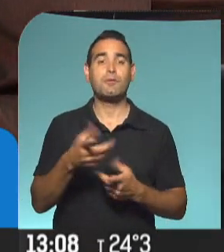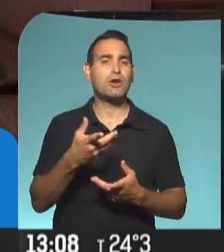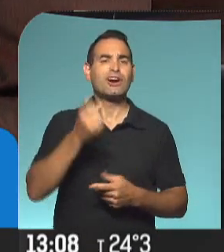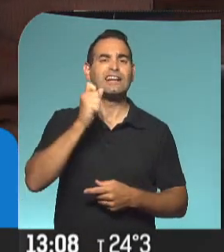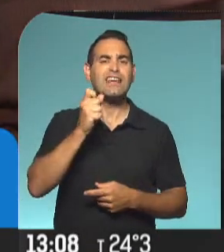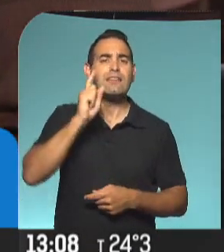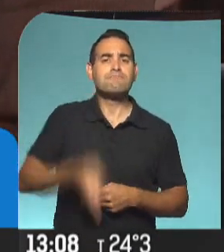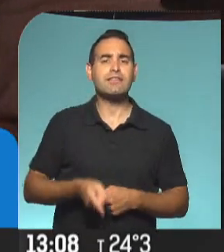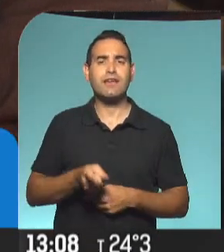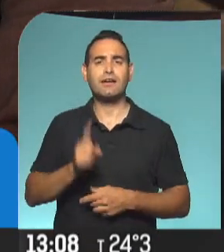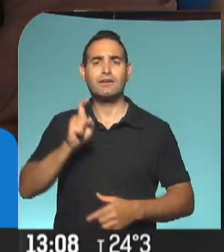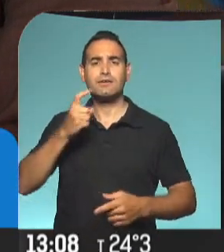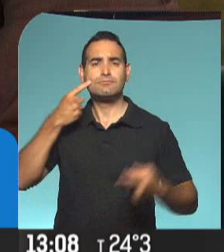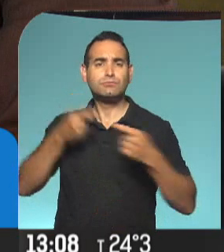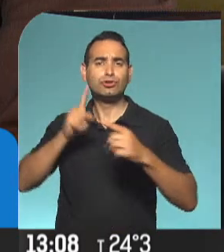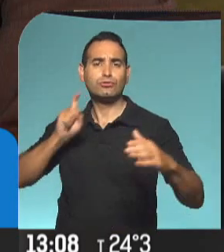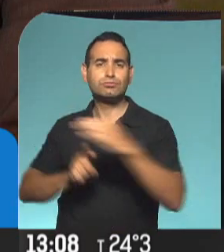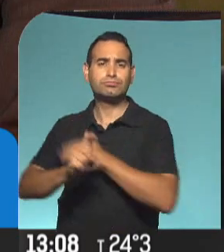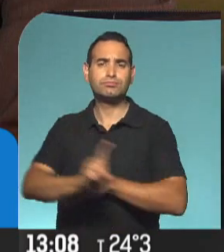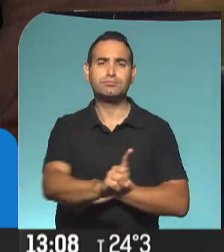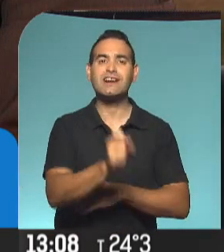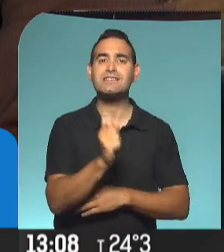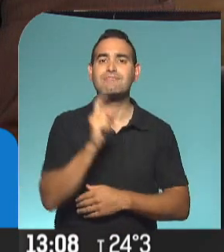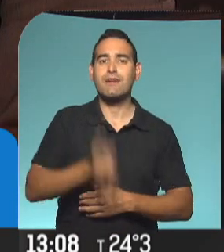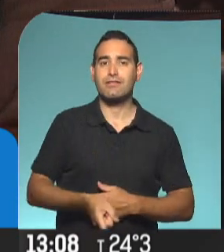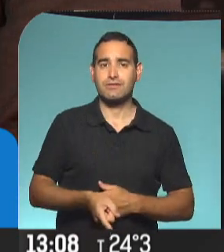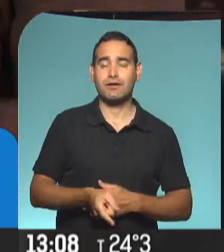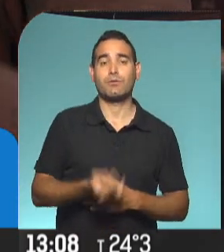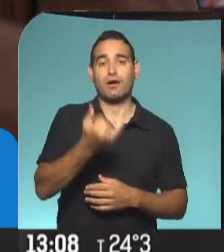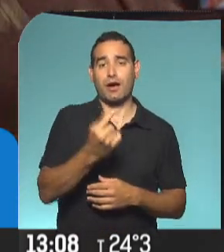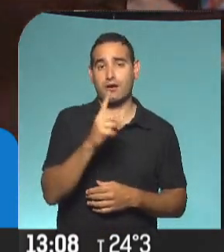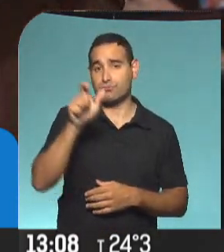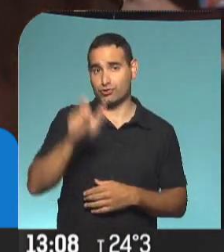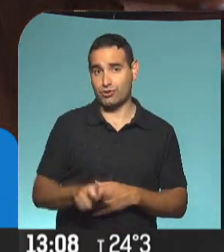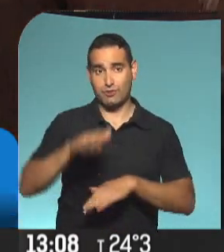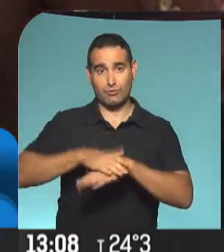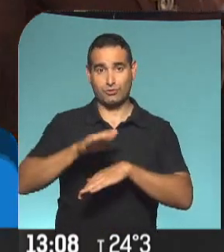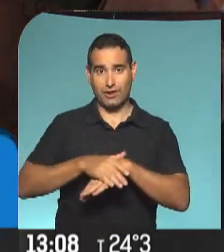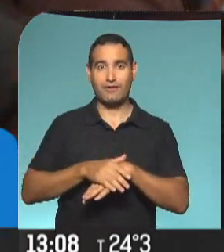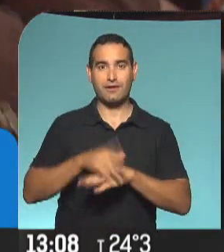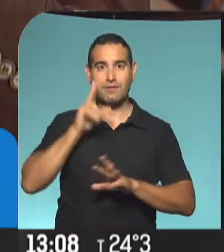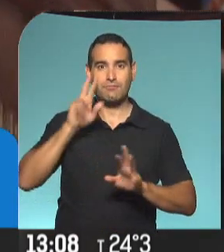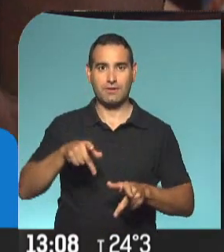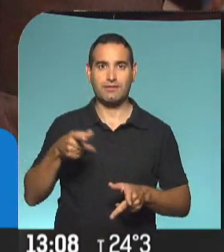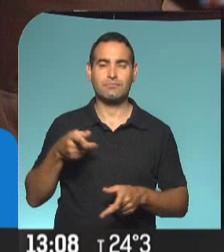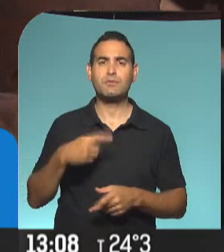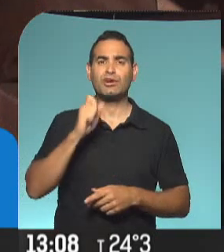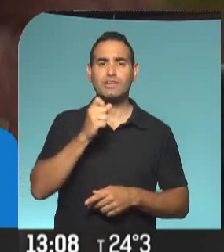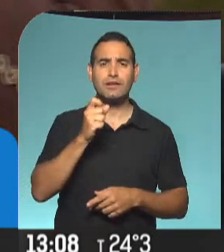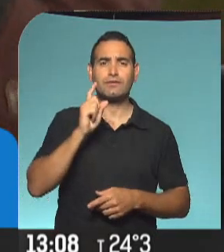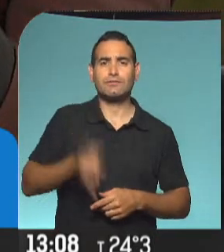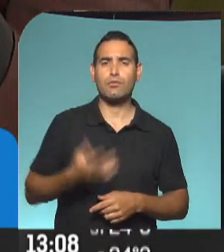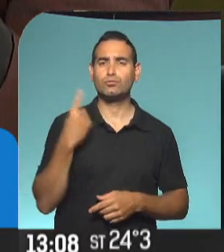la operación? El comandante de alistamiento que estaba en Puerto Belgrano, porque es el que ordenó toda la operación. ¿Y quién autorizó esa